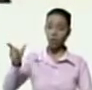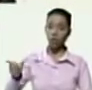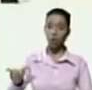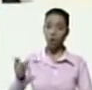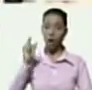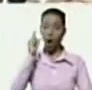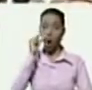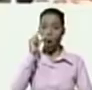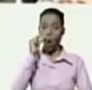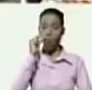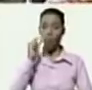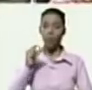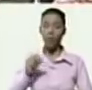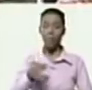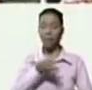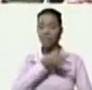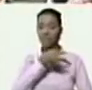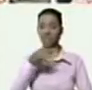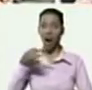extraordinario.